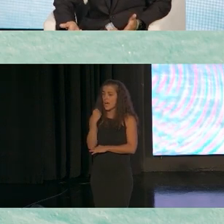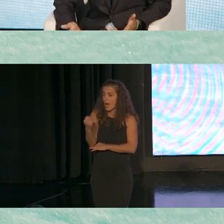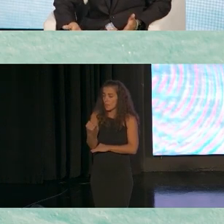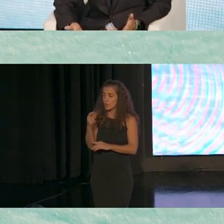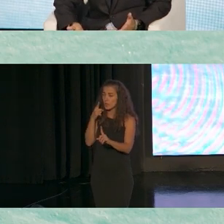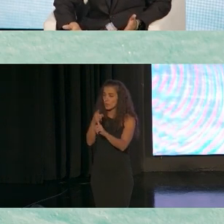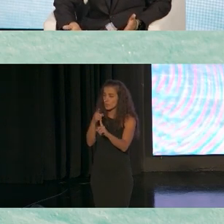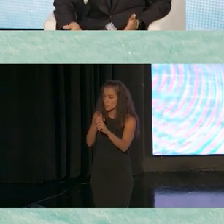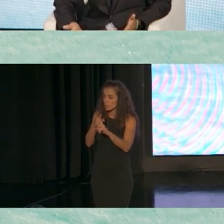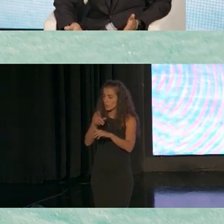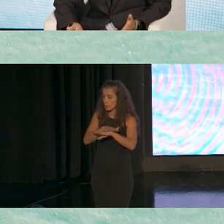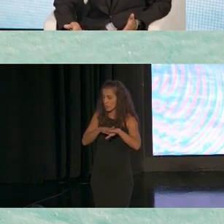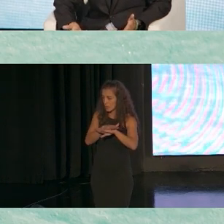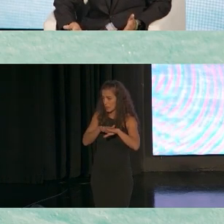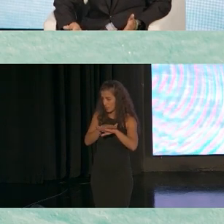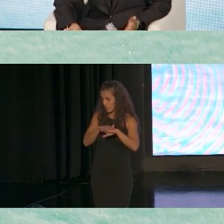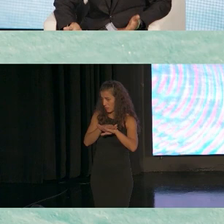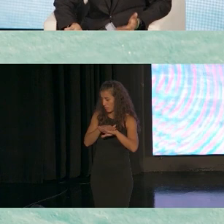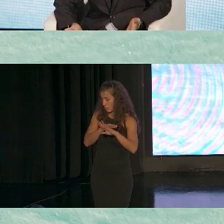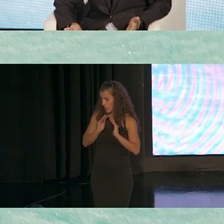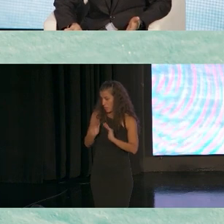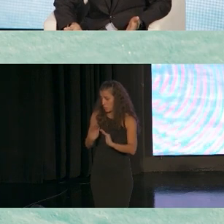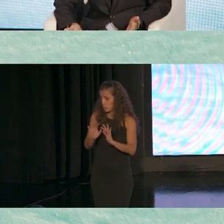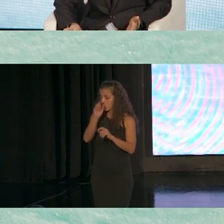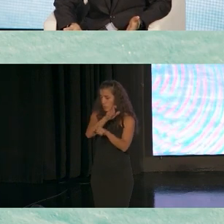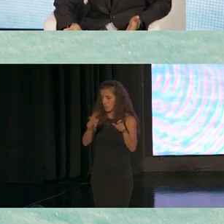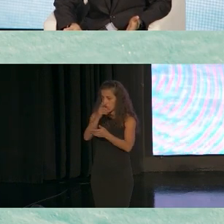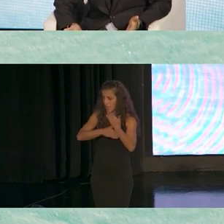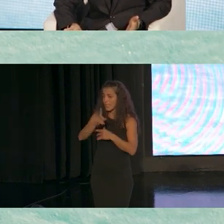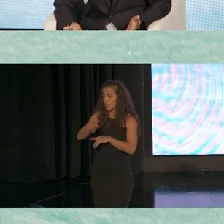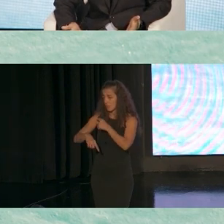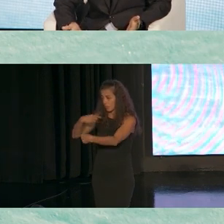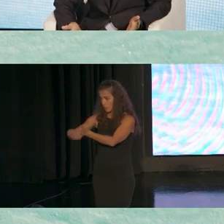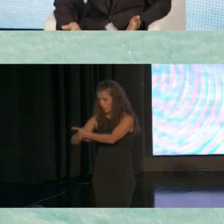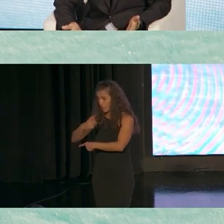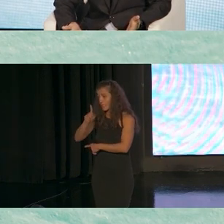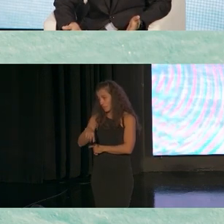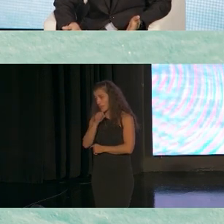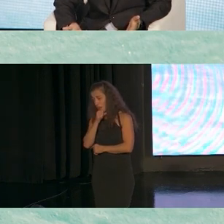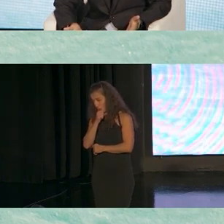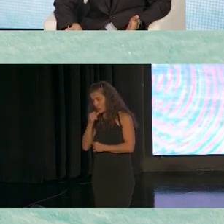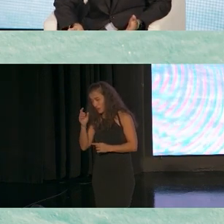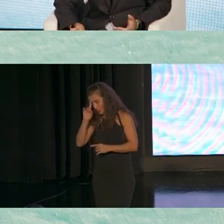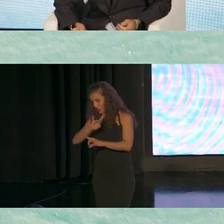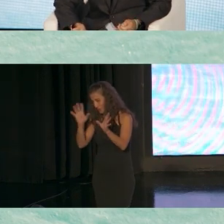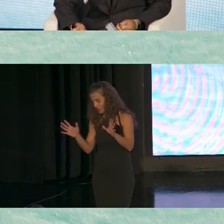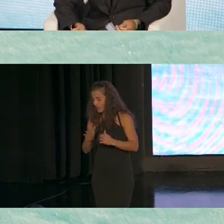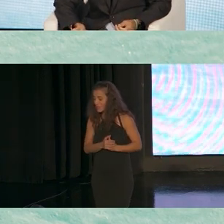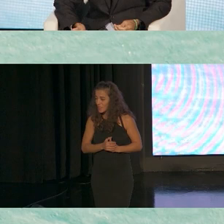fundamental a las personas con discapacidad pero también a sus familias y a los abuelos por